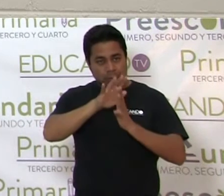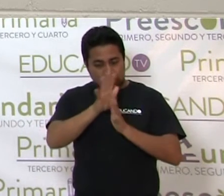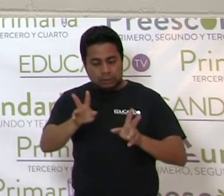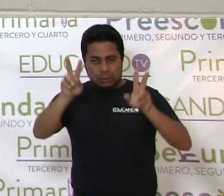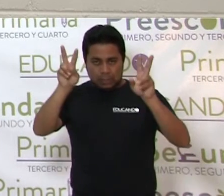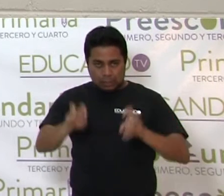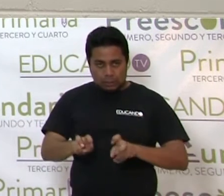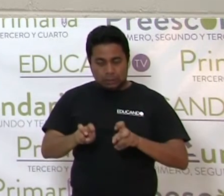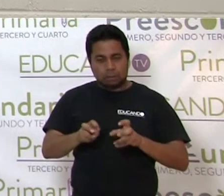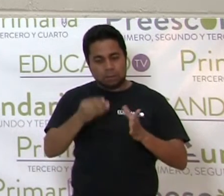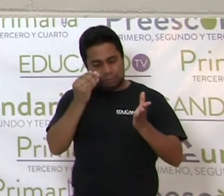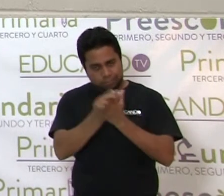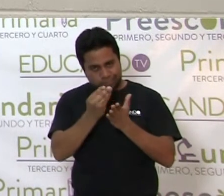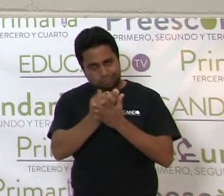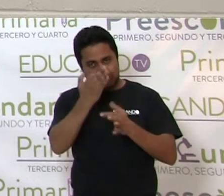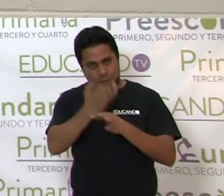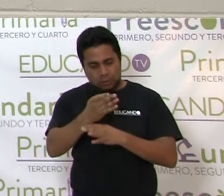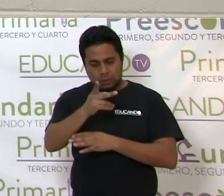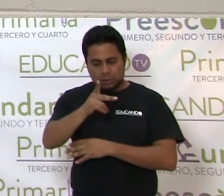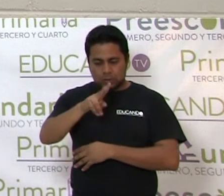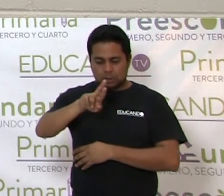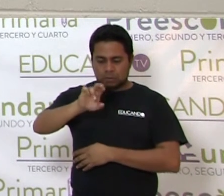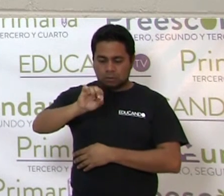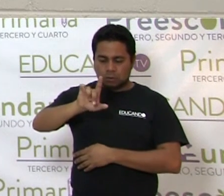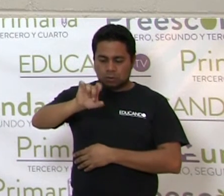nos trajo esta sesión, que era el prólogo